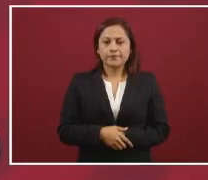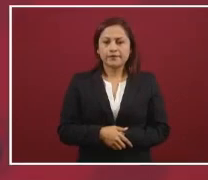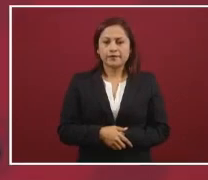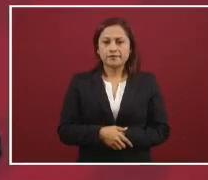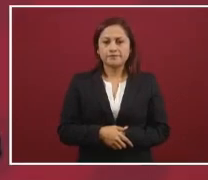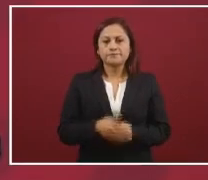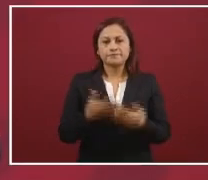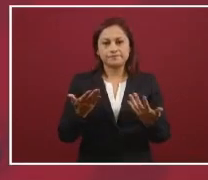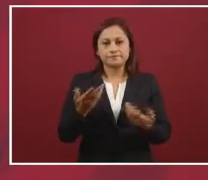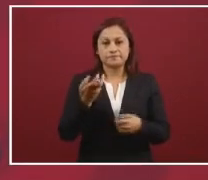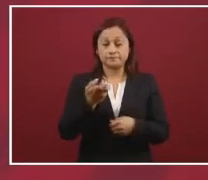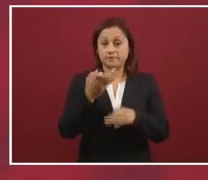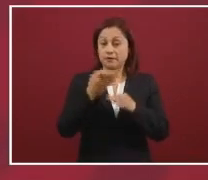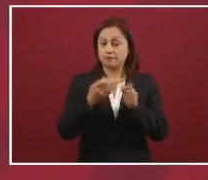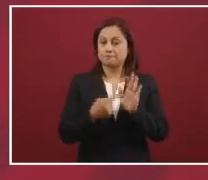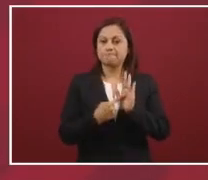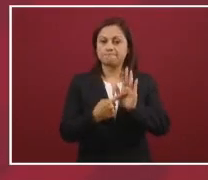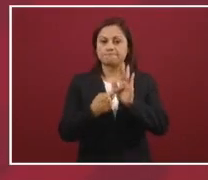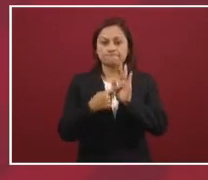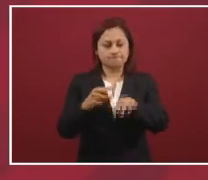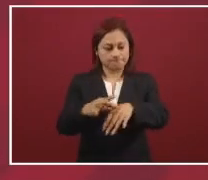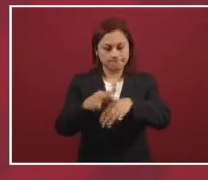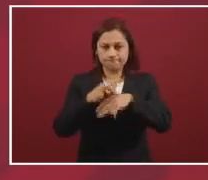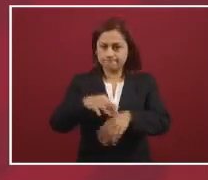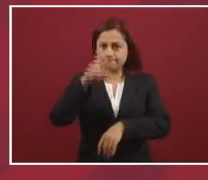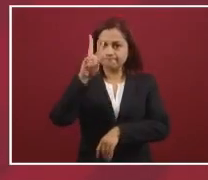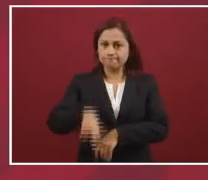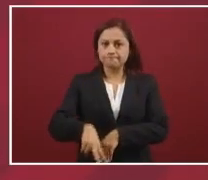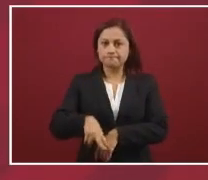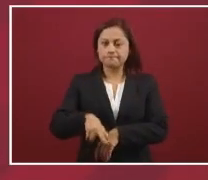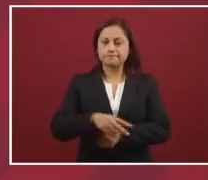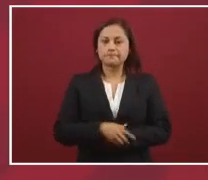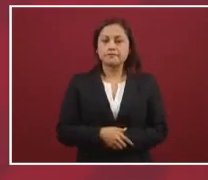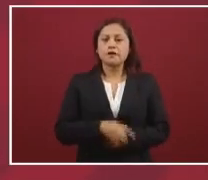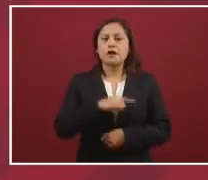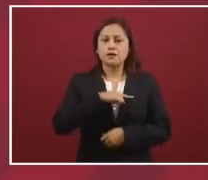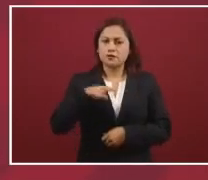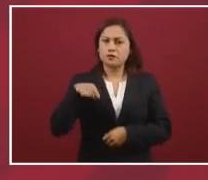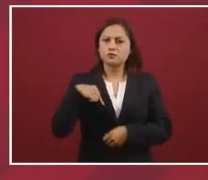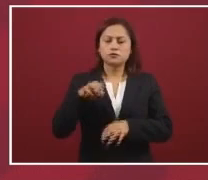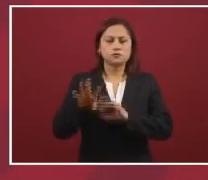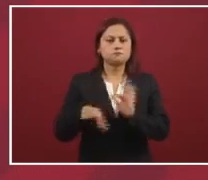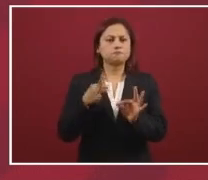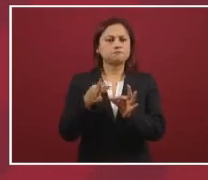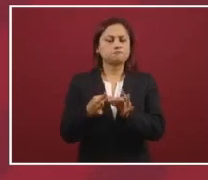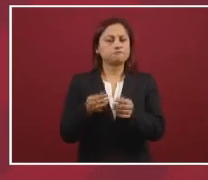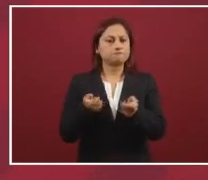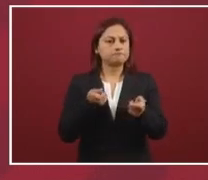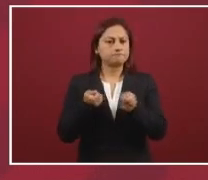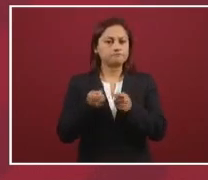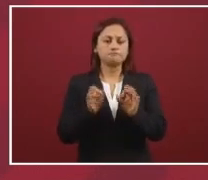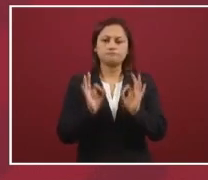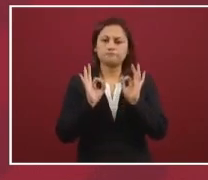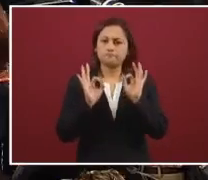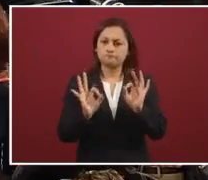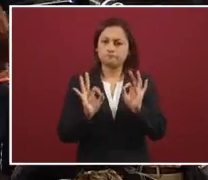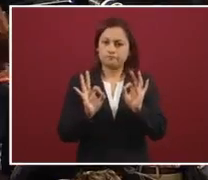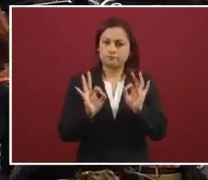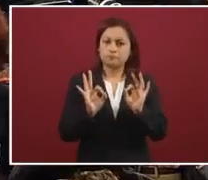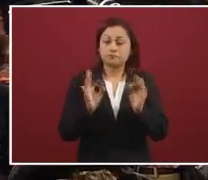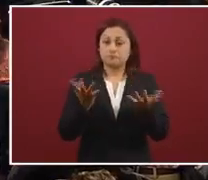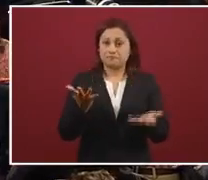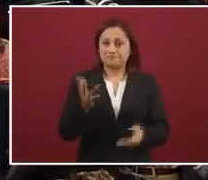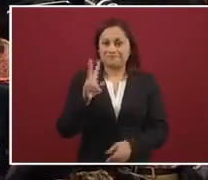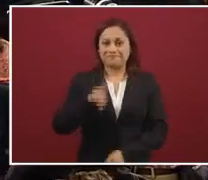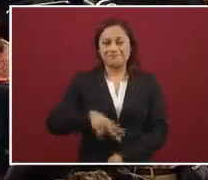en términos reales y lo estamos logrando. Es muy satisfactorio poder decirlo.